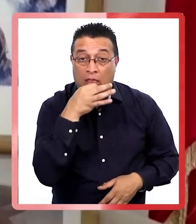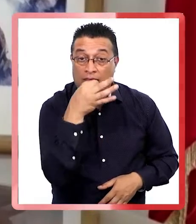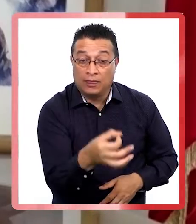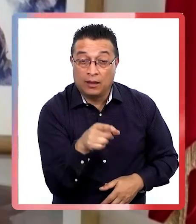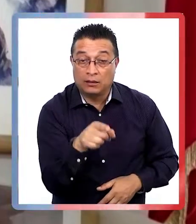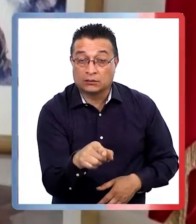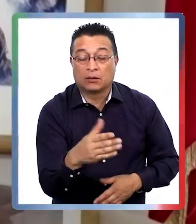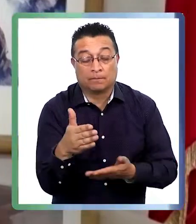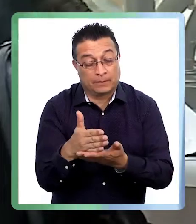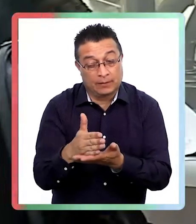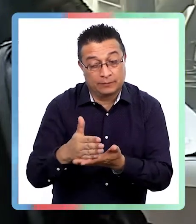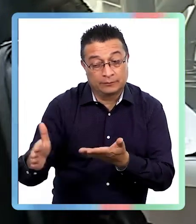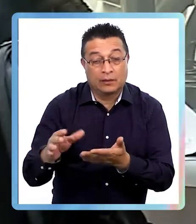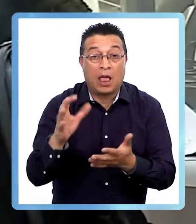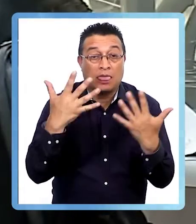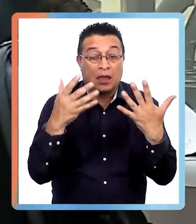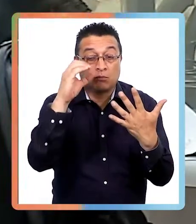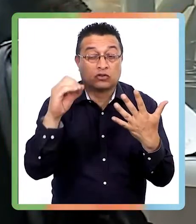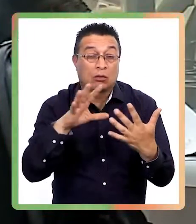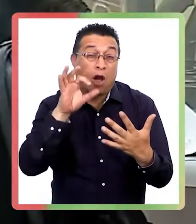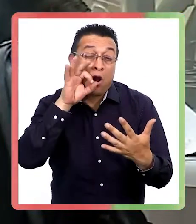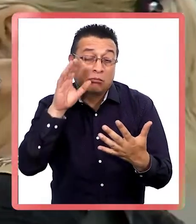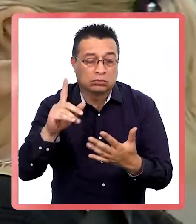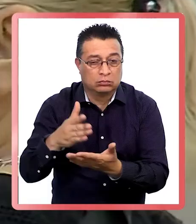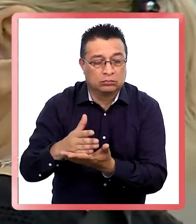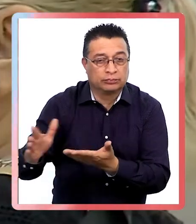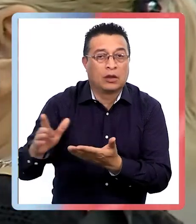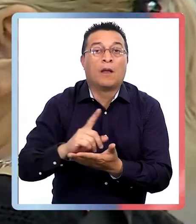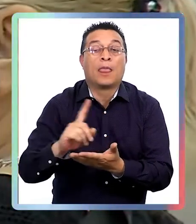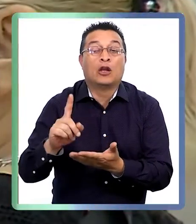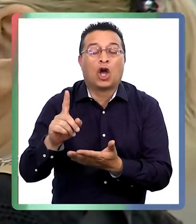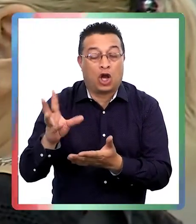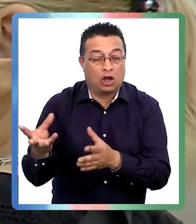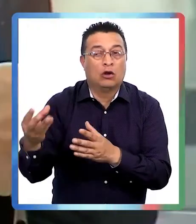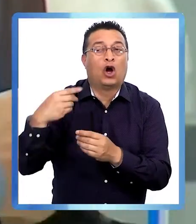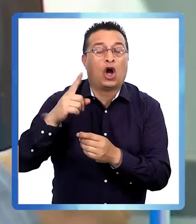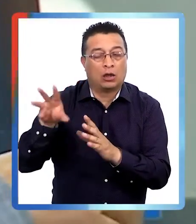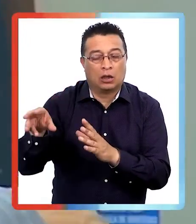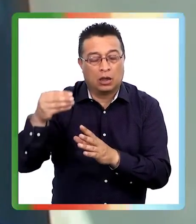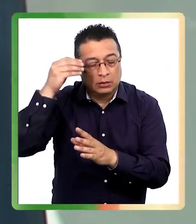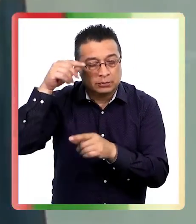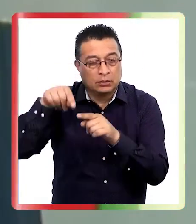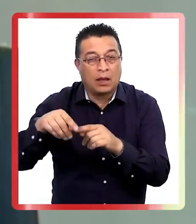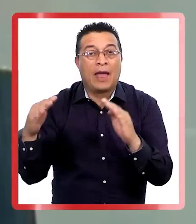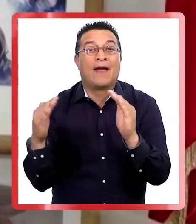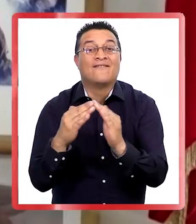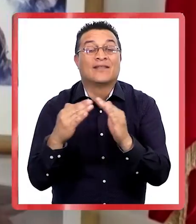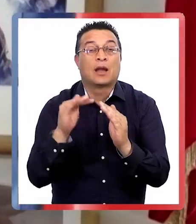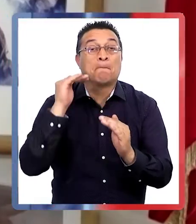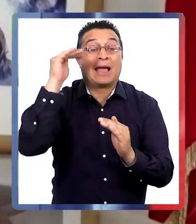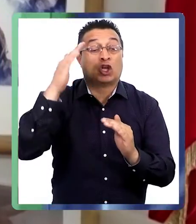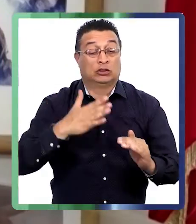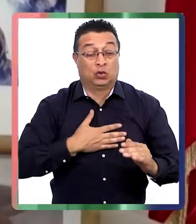con el objeto de excluir al 10% más rico, no se va a tomar en cuenta, fíjese, no se va a tomar en cuenta la